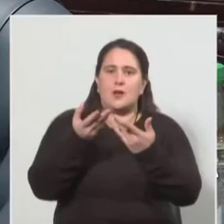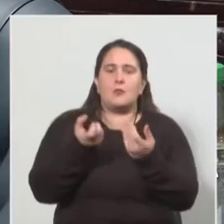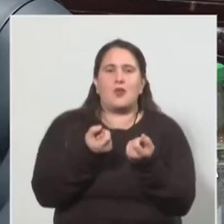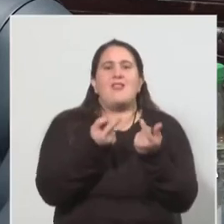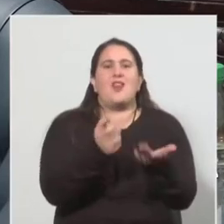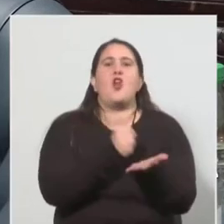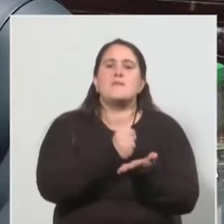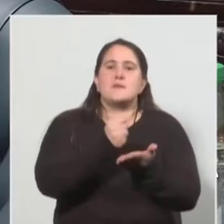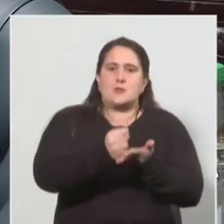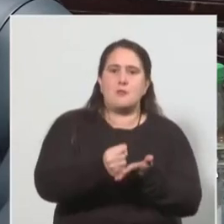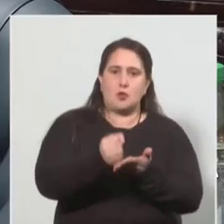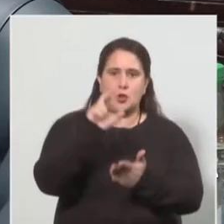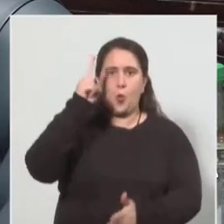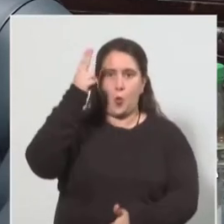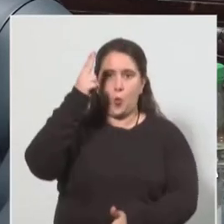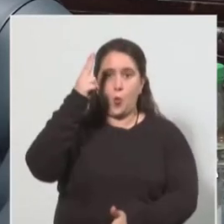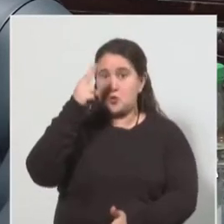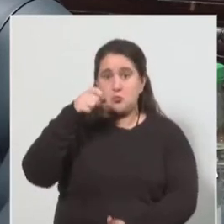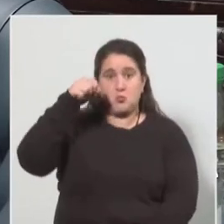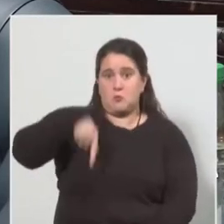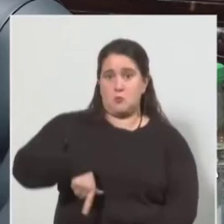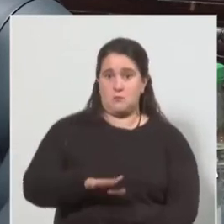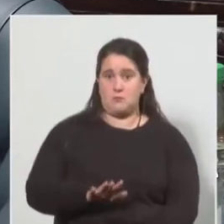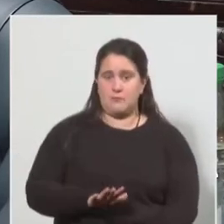un pasaporte uruguayo común.